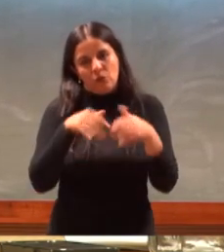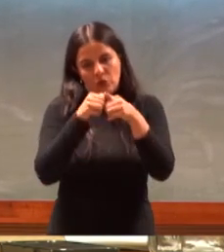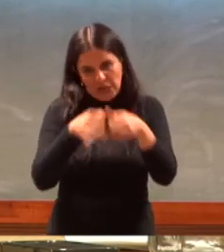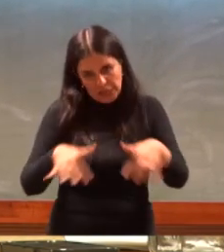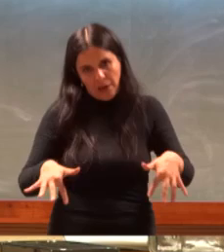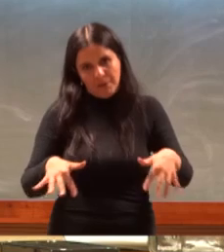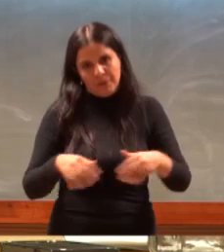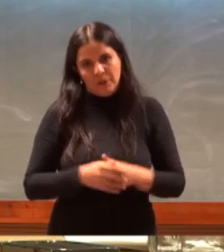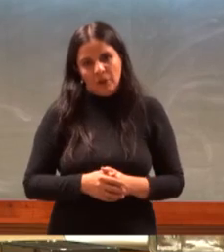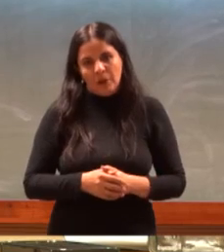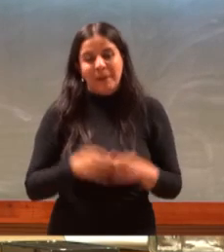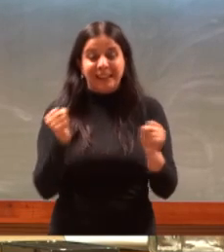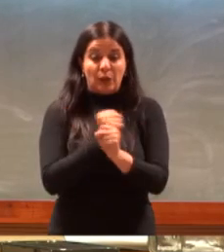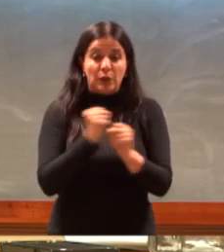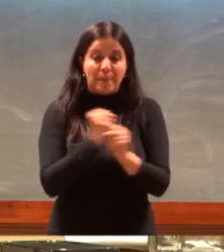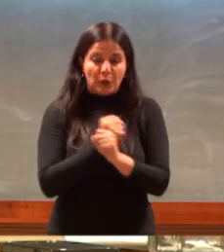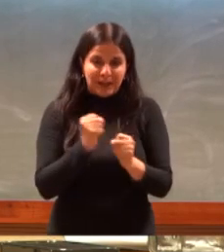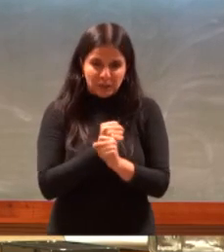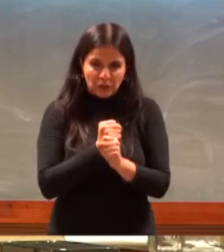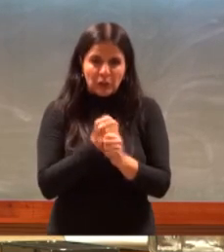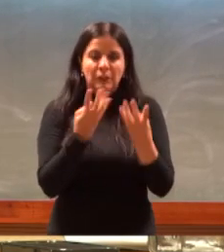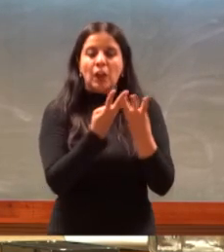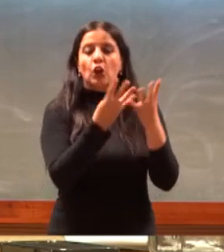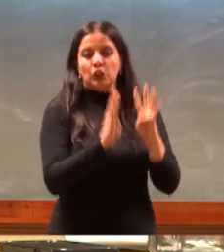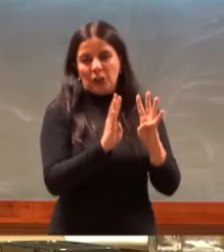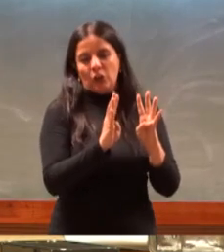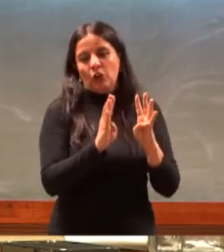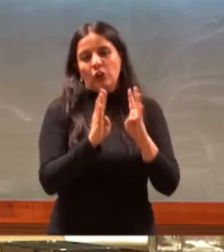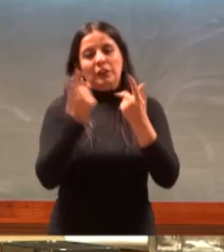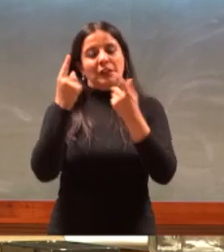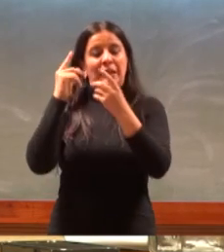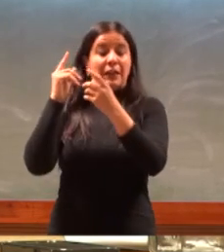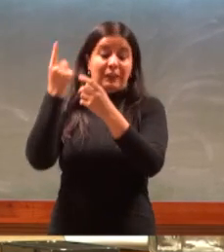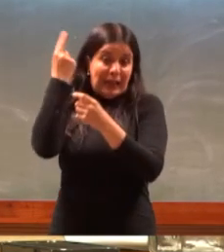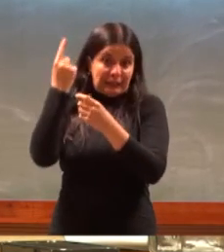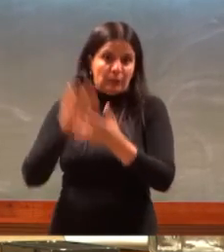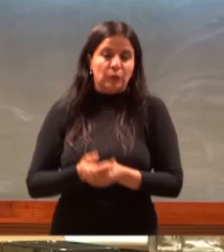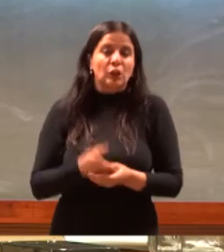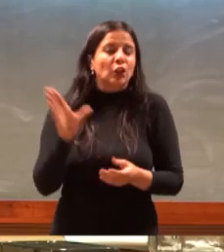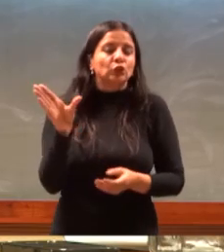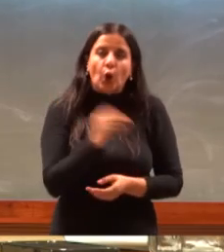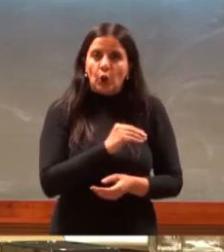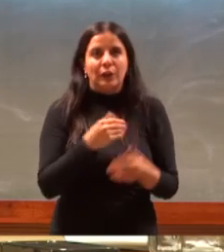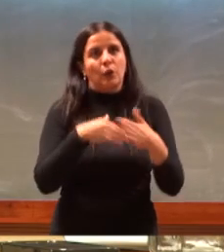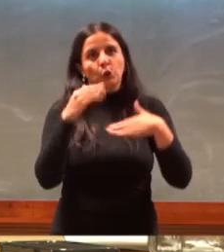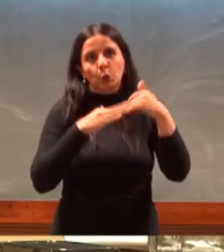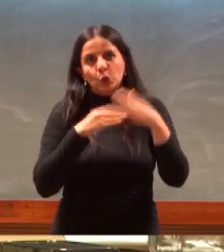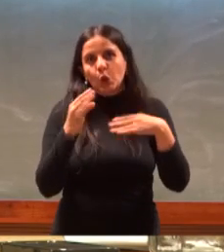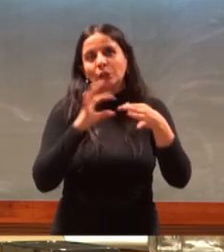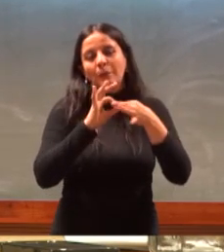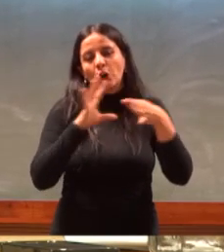eh la aprobación del Consejo directivo entonces todo lo que implica construcción democrática diálogo